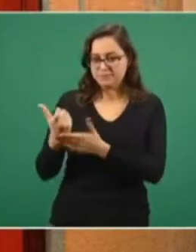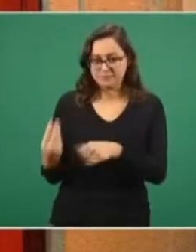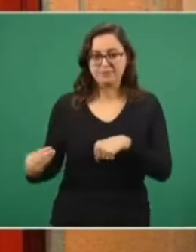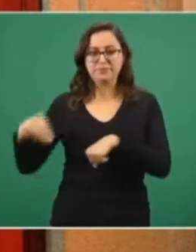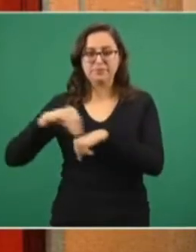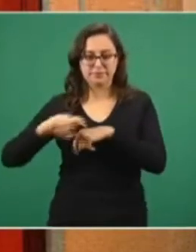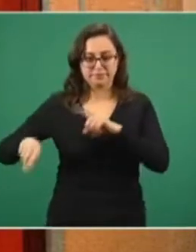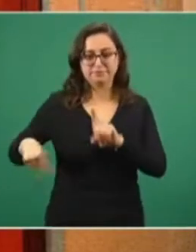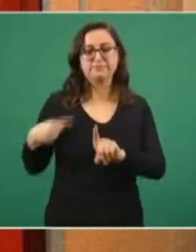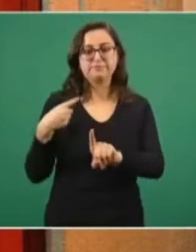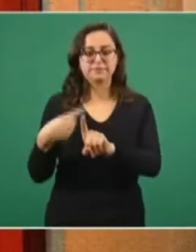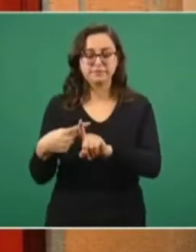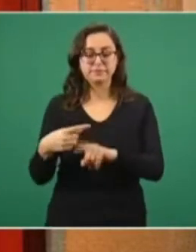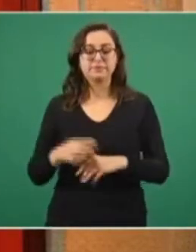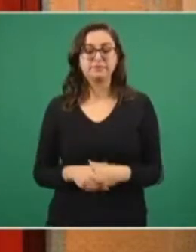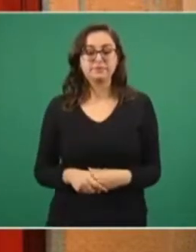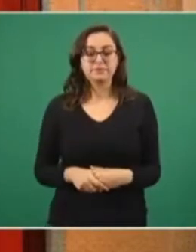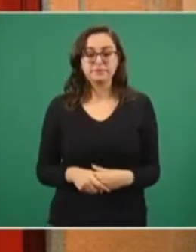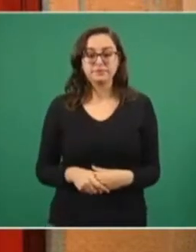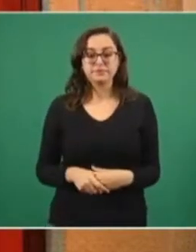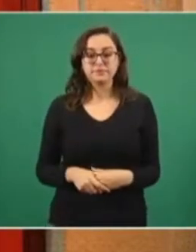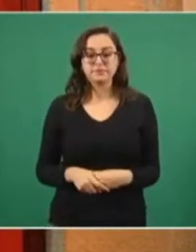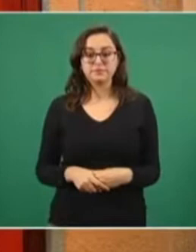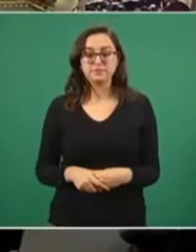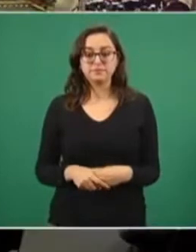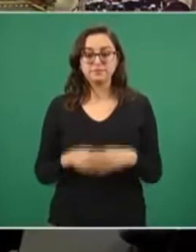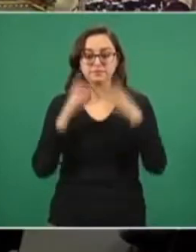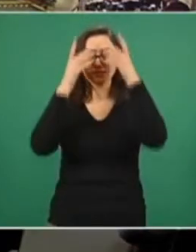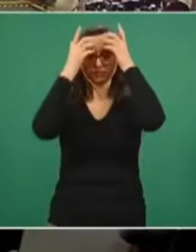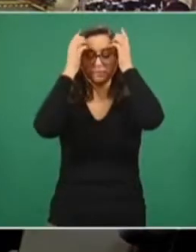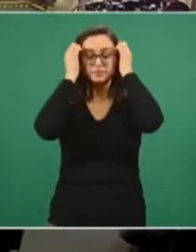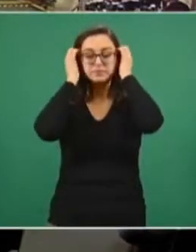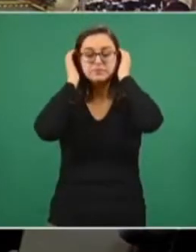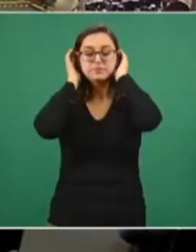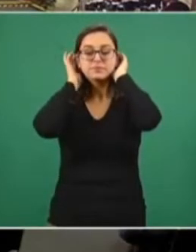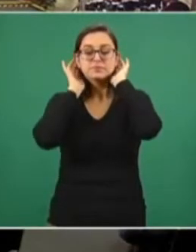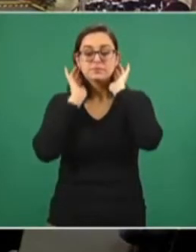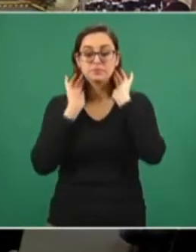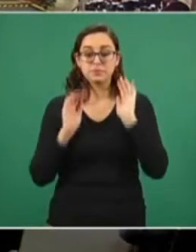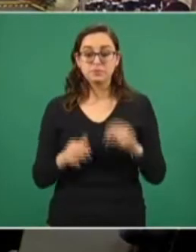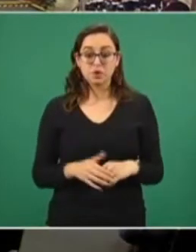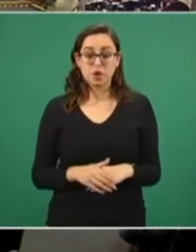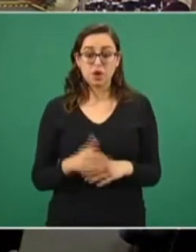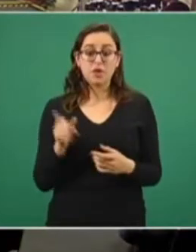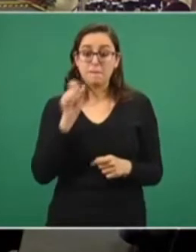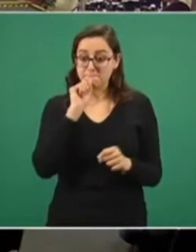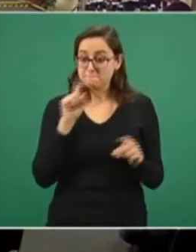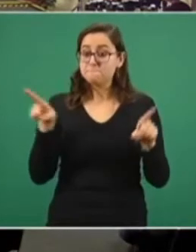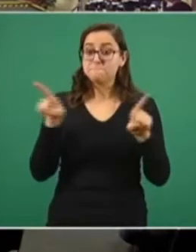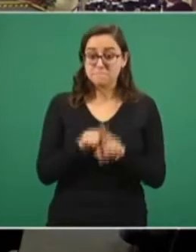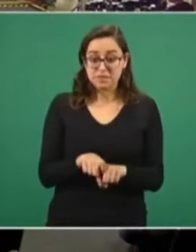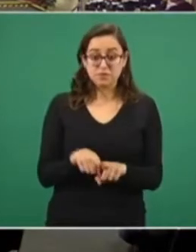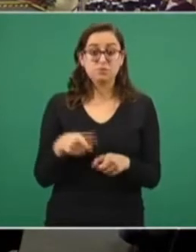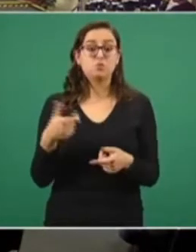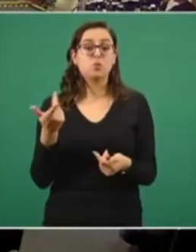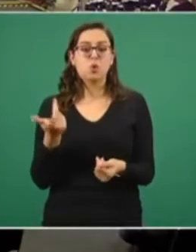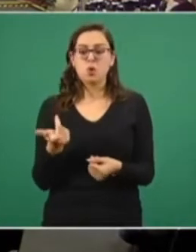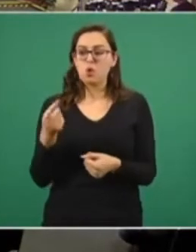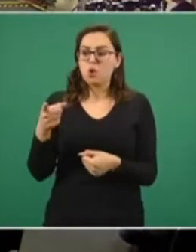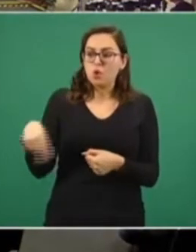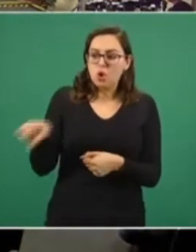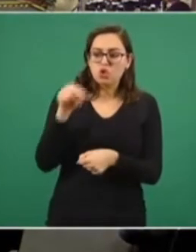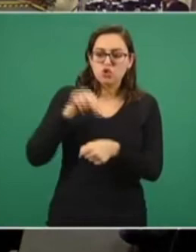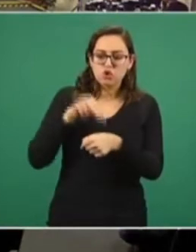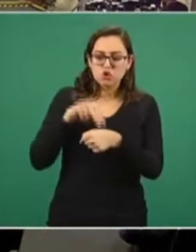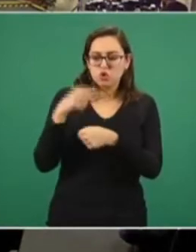a los pacientes COVID. La que sigue, por favor. Esto incluye a pasantes y residentes también. Esto fue autorizado el 16 de